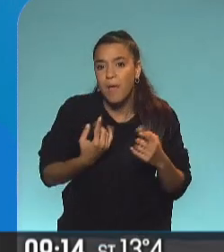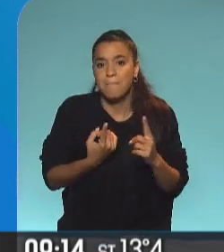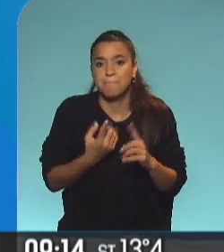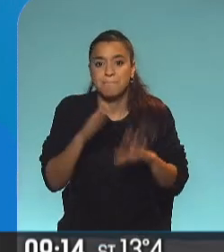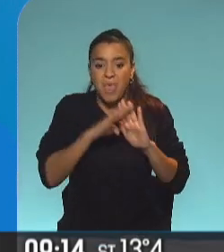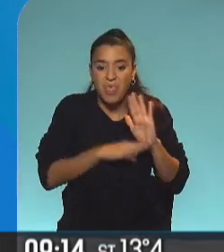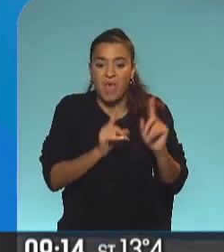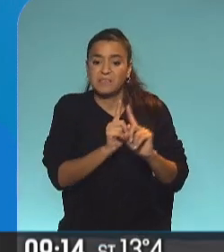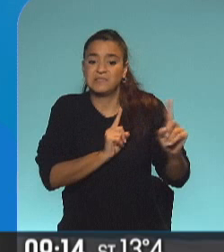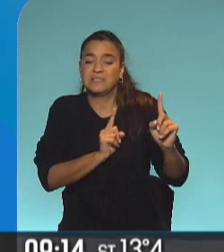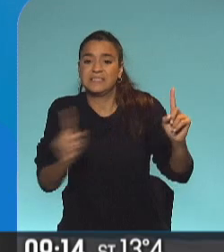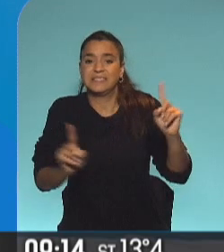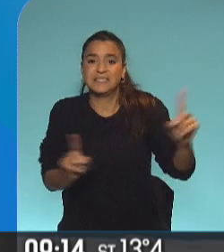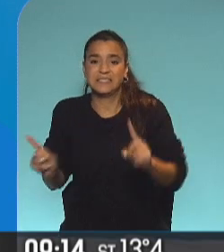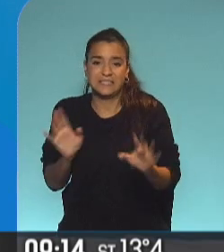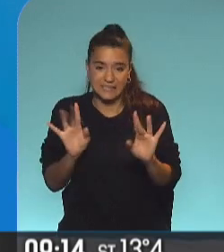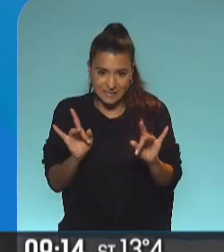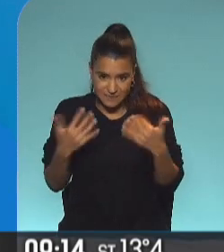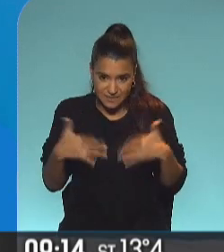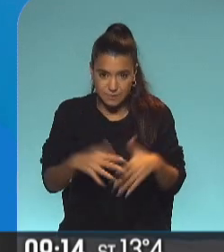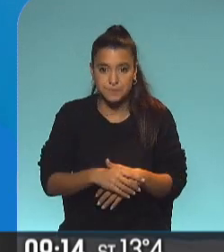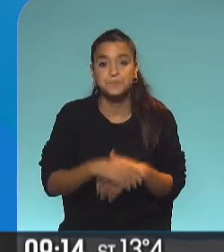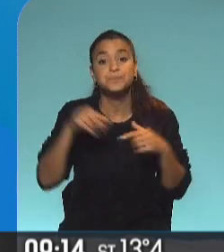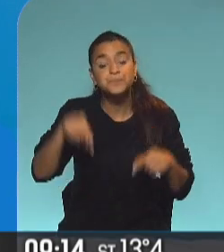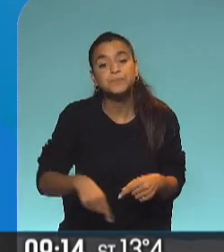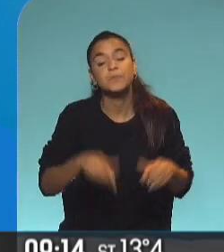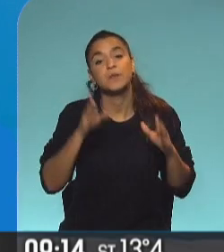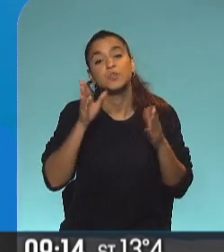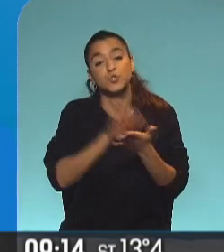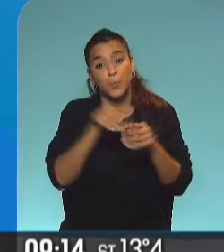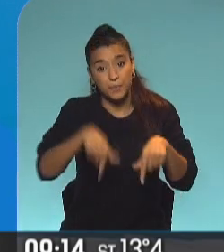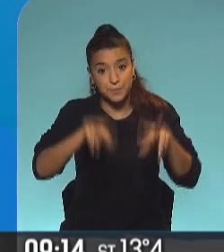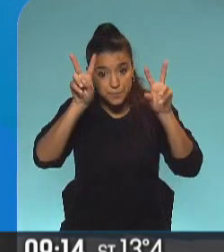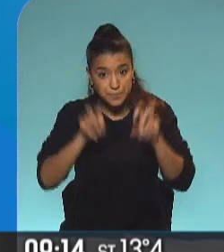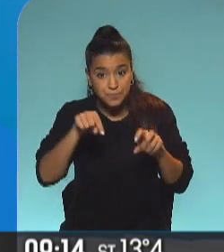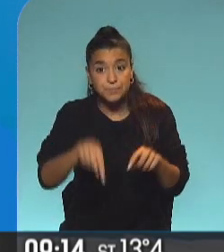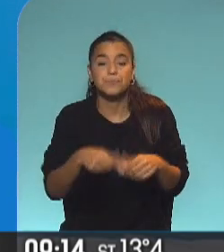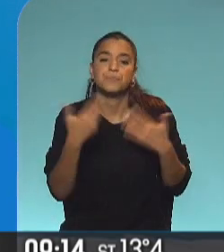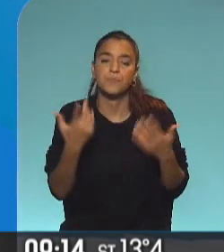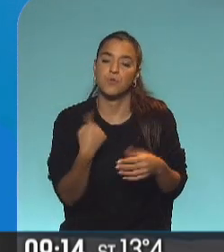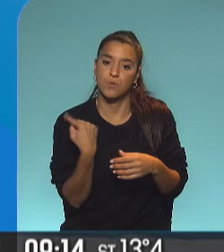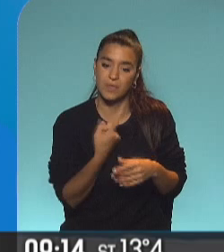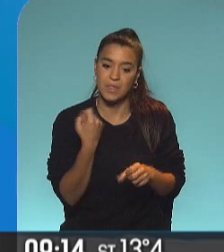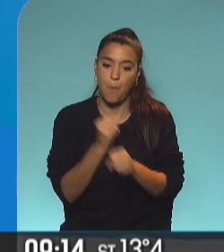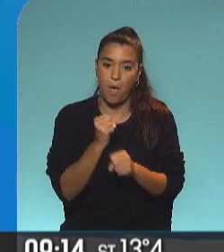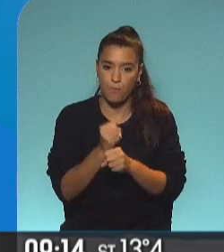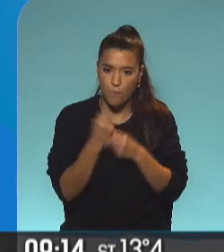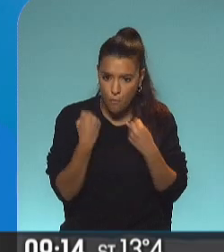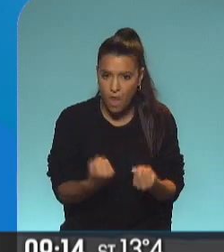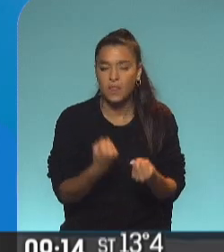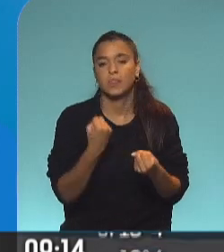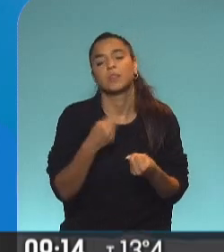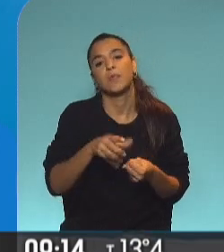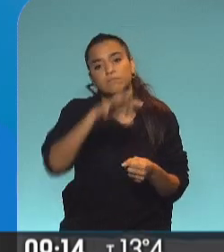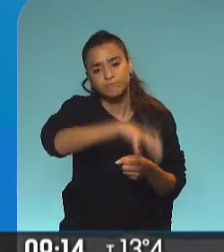medidas de distanciamiento físico son más difíciles. En ese sentido, es donde se está trabajando fuertemente con cada una